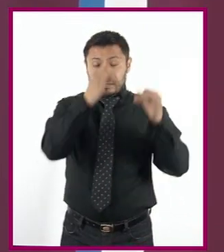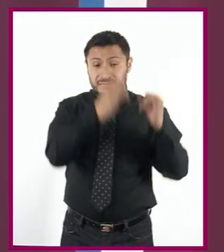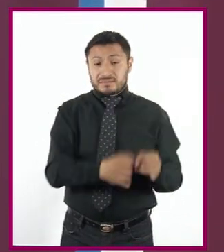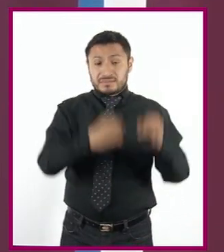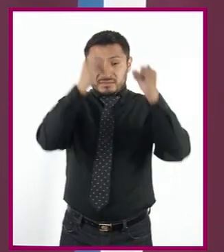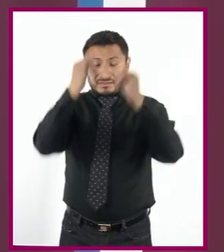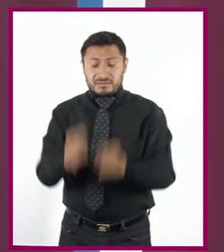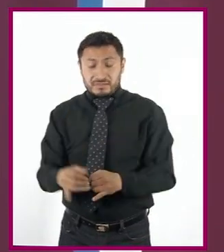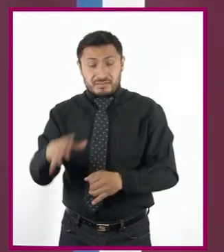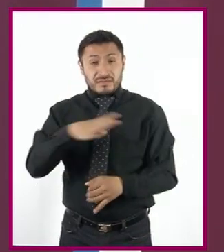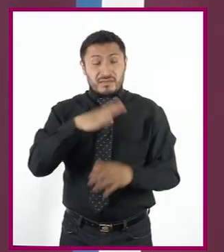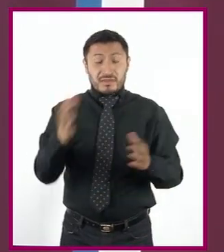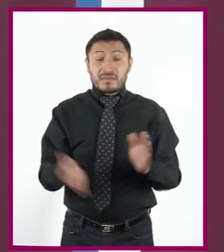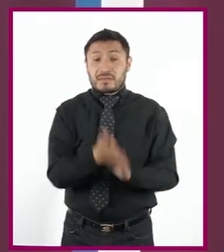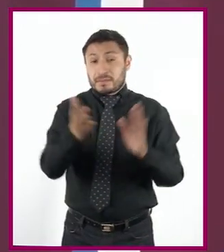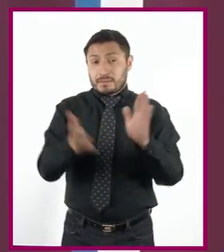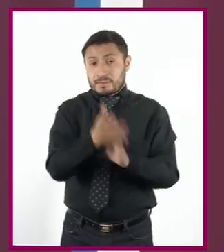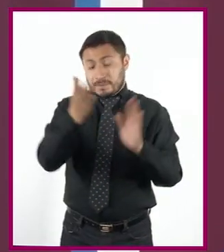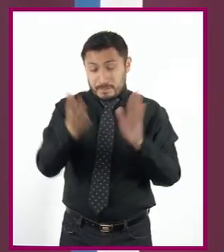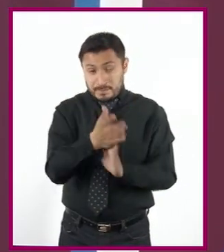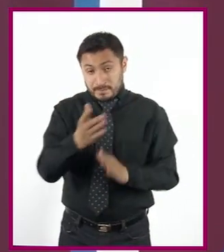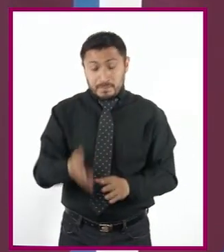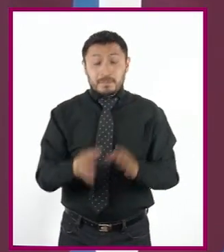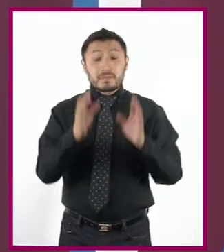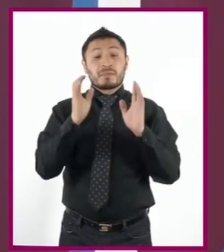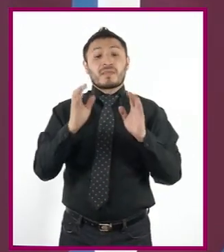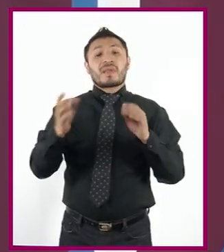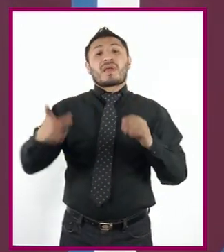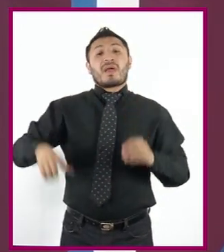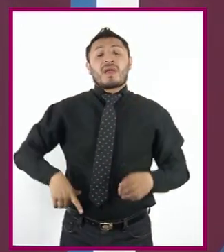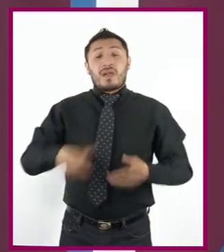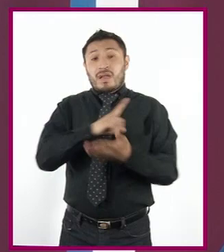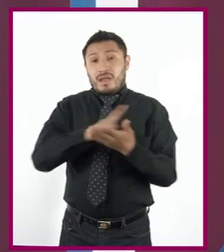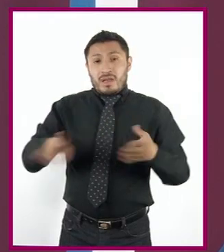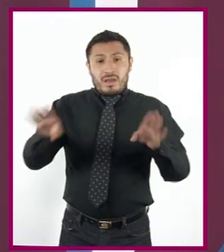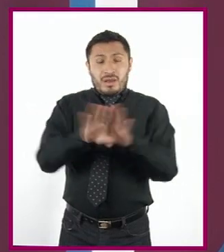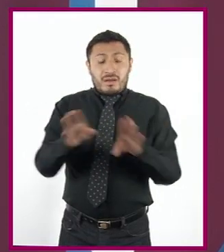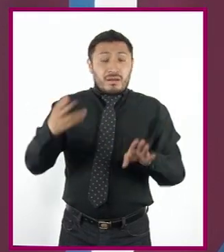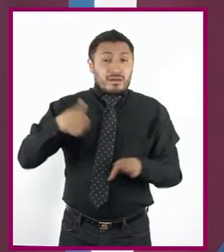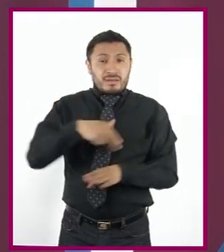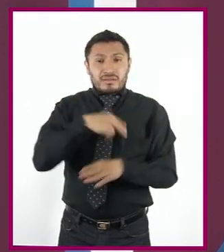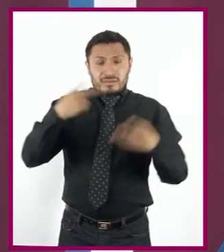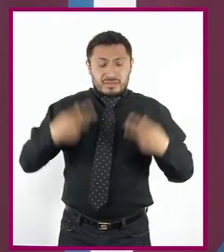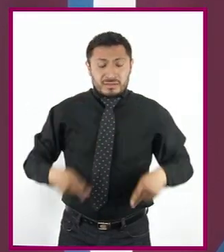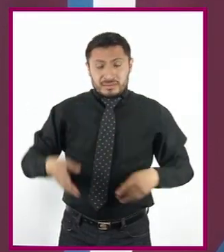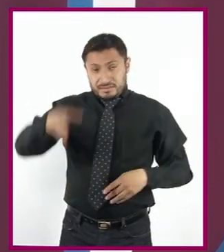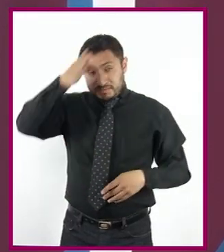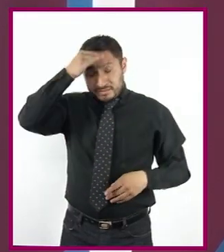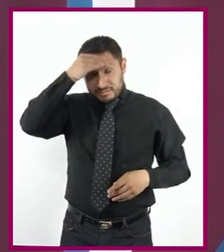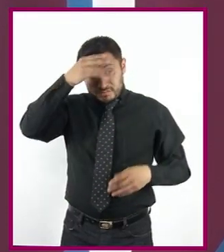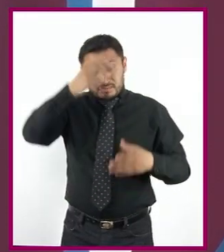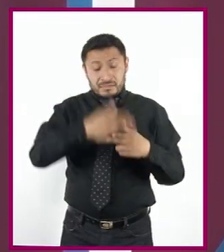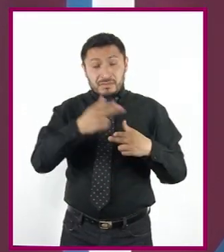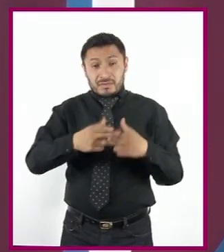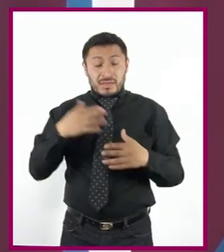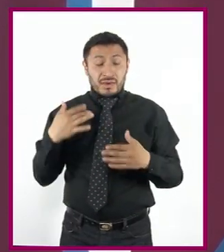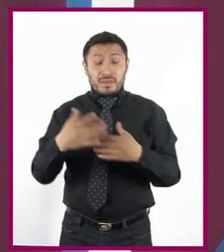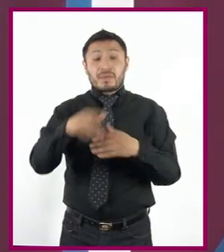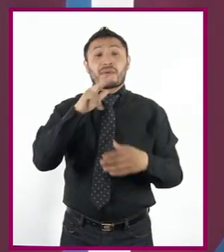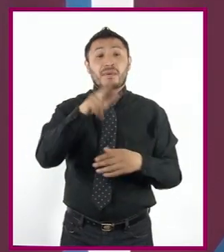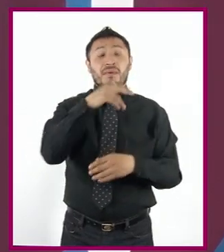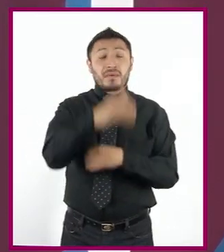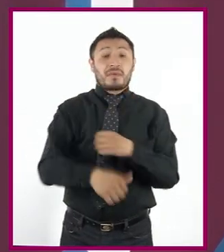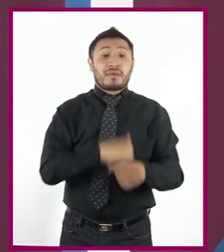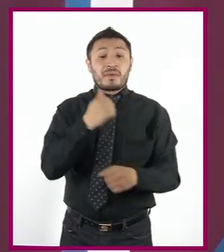que permitan construir y mantener el Estado de Derecho como personas en formación hasta tener 18